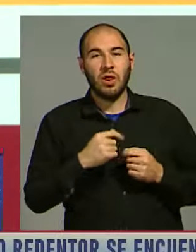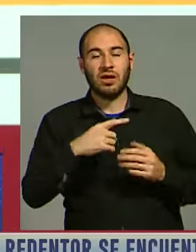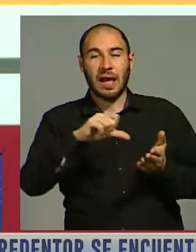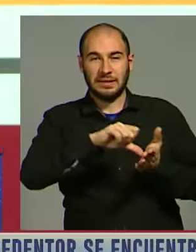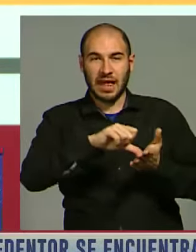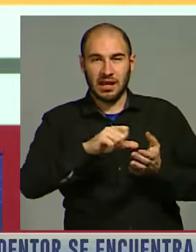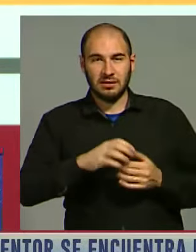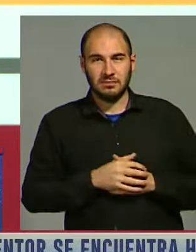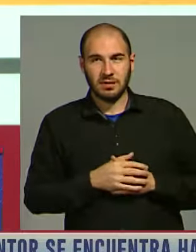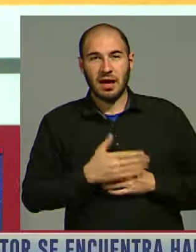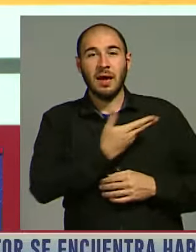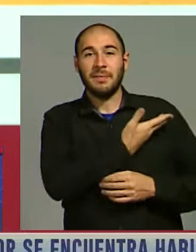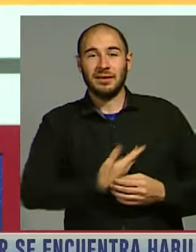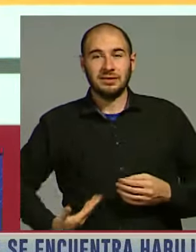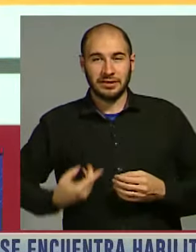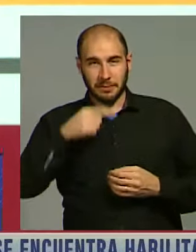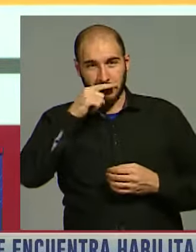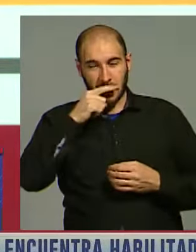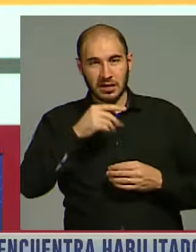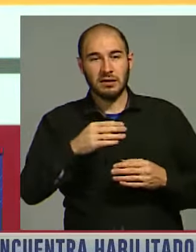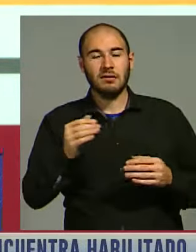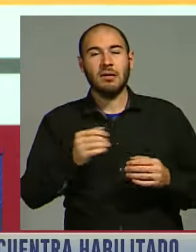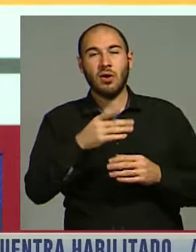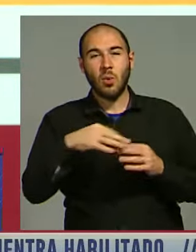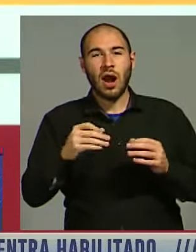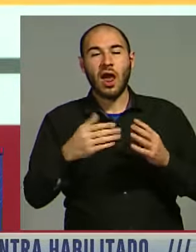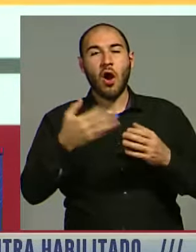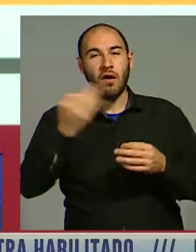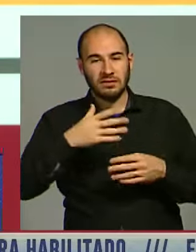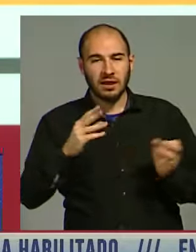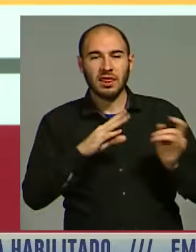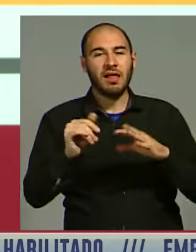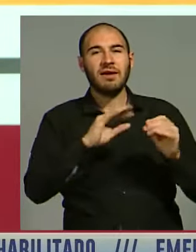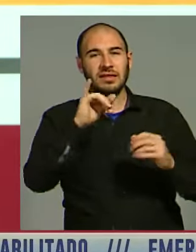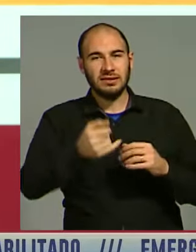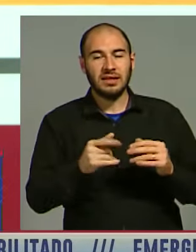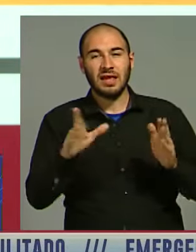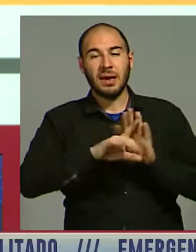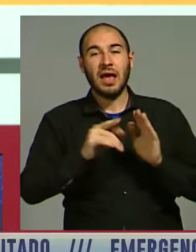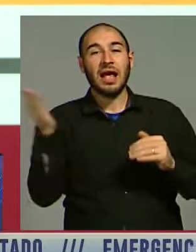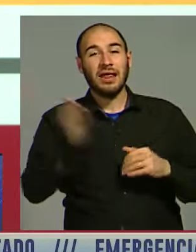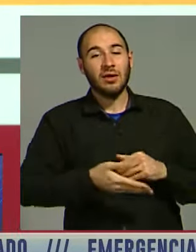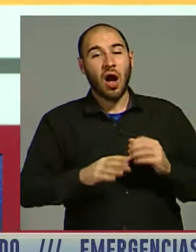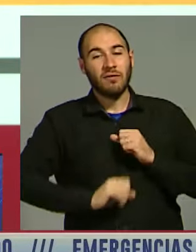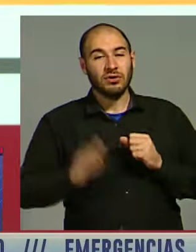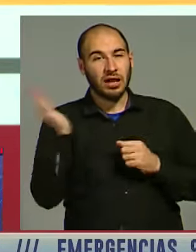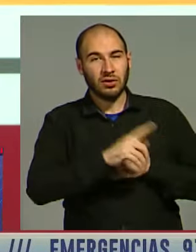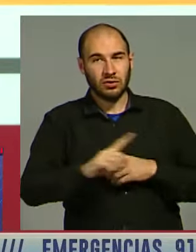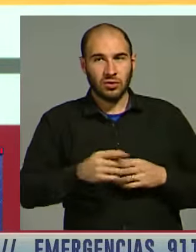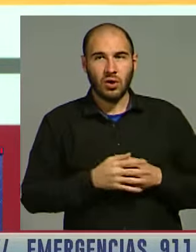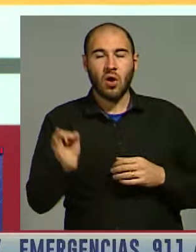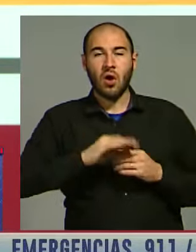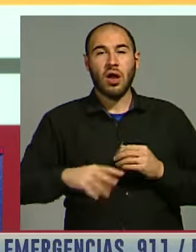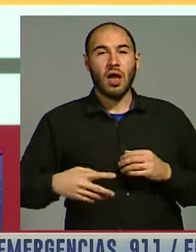Federal. El presidente Mauricio Macri habilitó a los legisladores del oficialismo a tratar el tema de la despenalización del aborto o de la interrupción